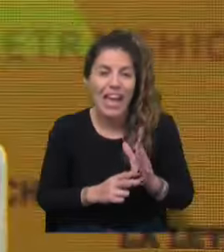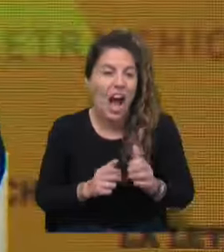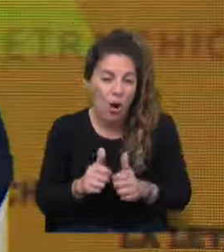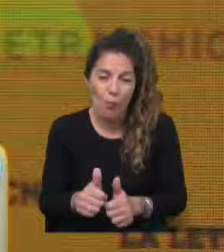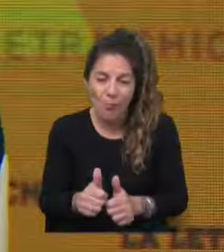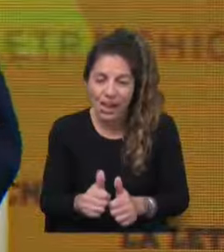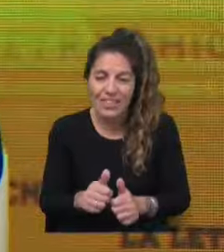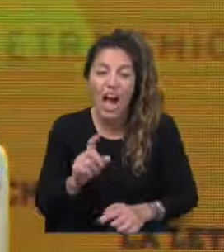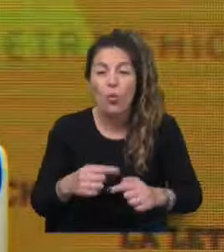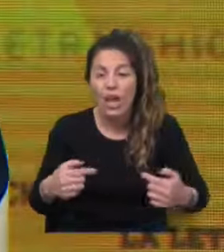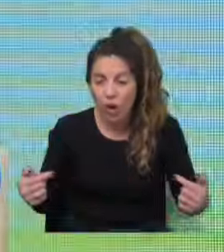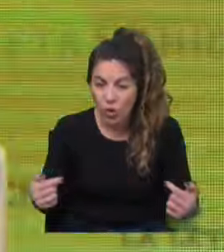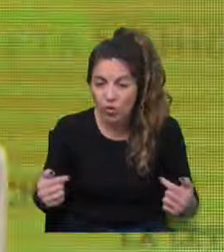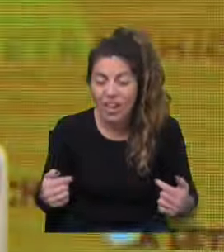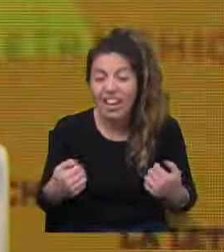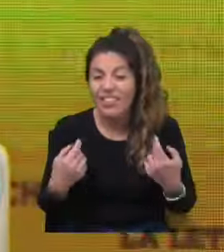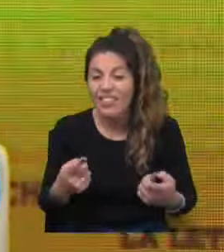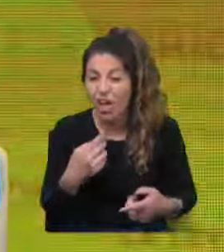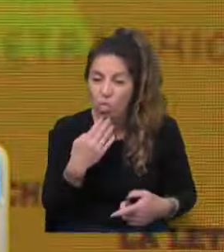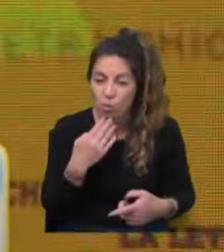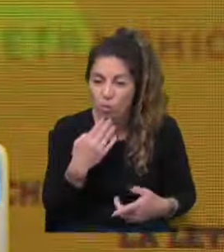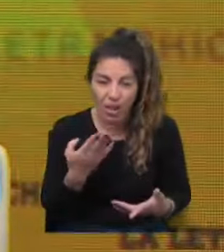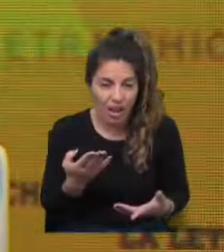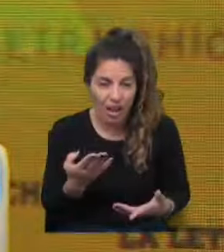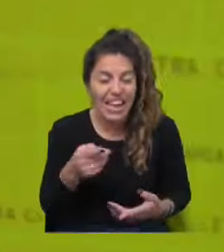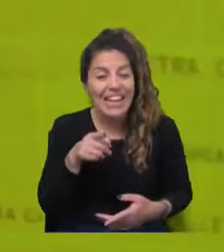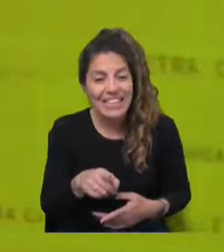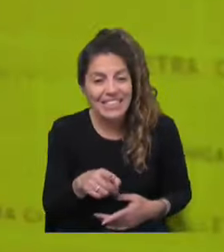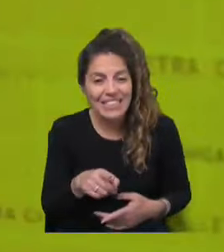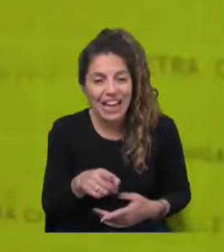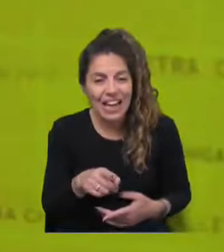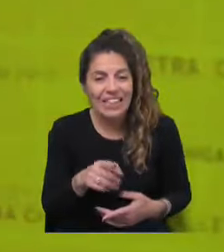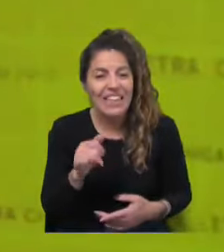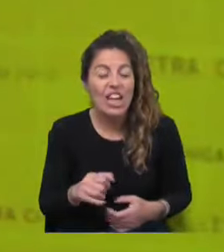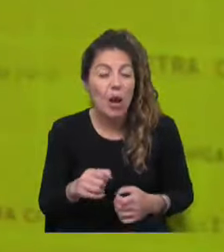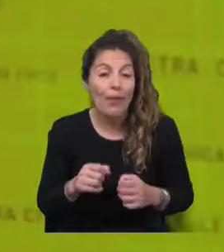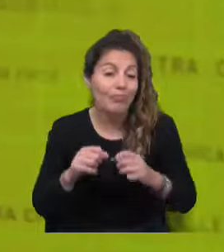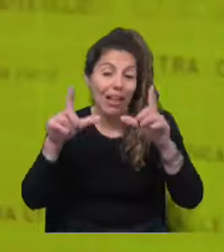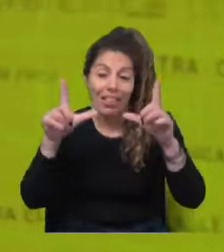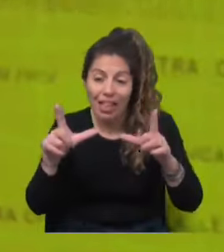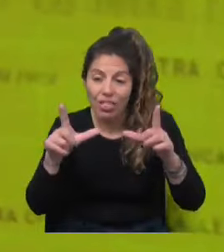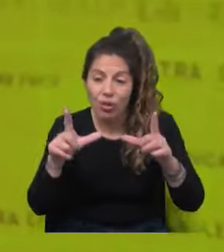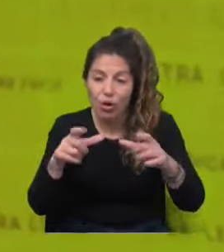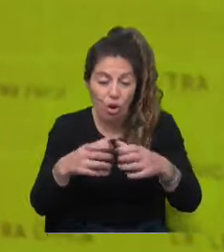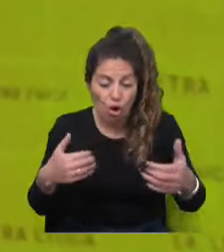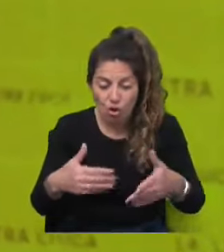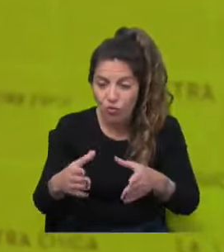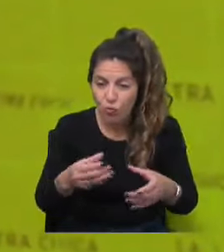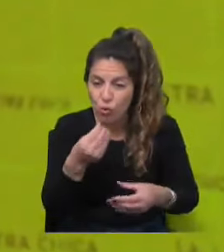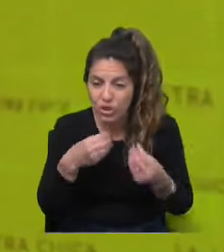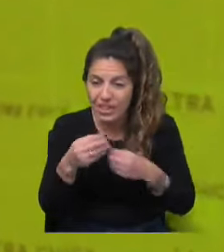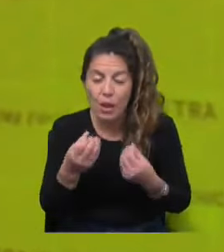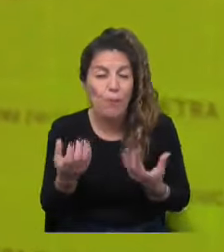acompaña tal vez ciertas cosas que generan mucha duda, no sé, o que por lo menos. Pero en ese caso tenía que haber encendido todas las alarmas lo de los budines, pero ¿por qué?